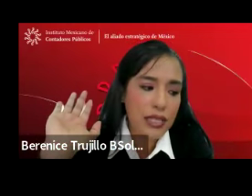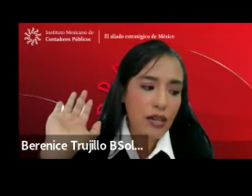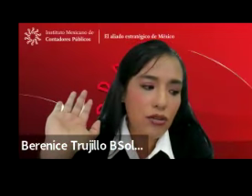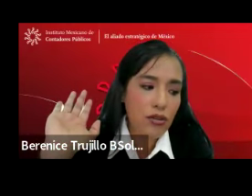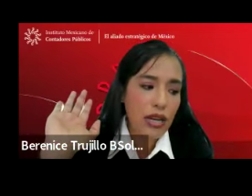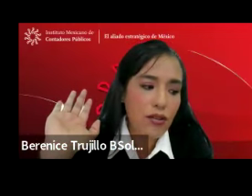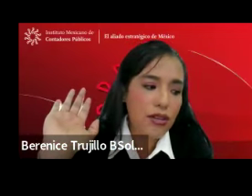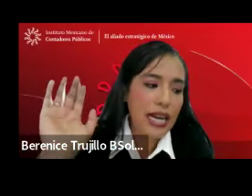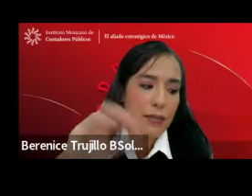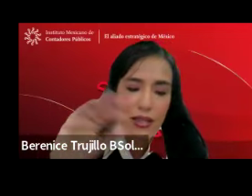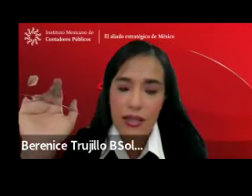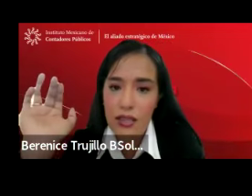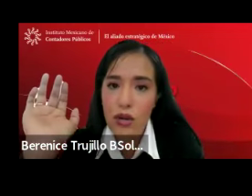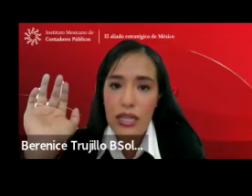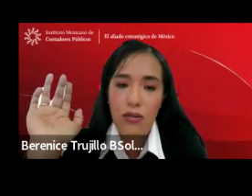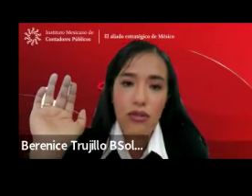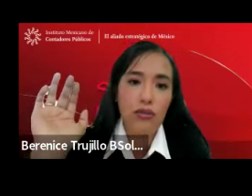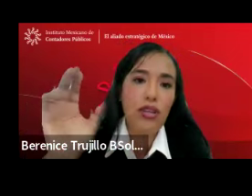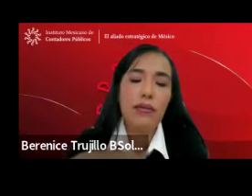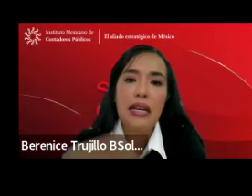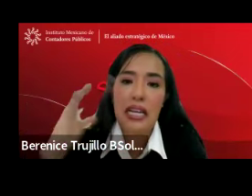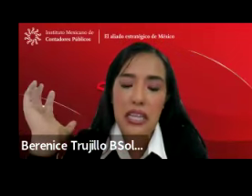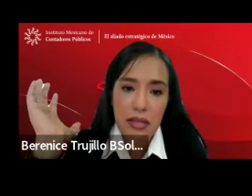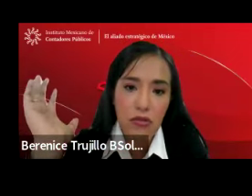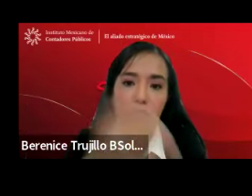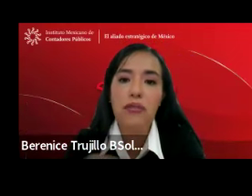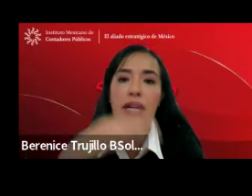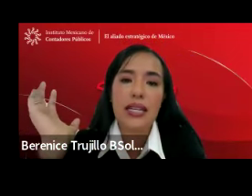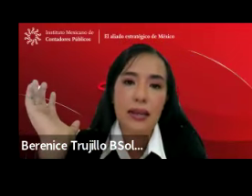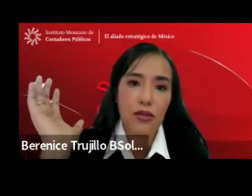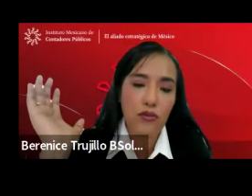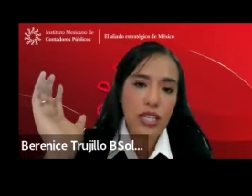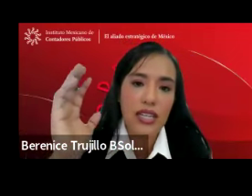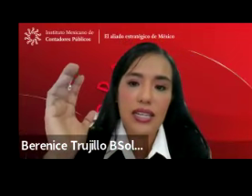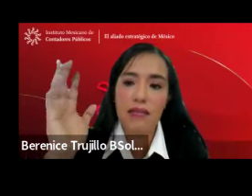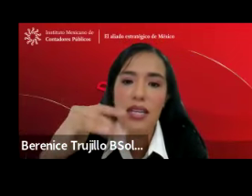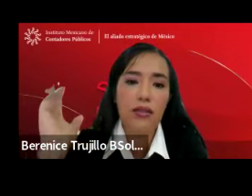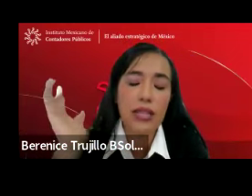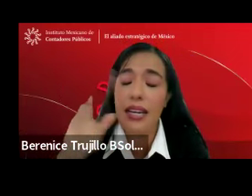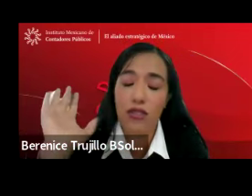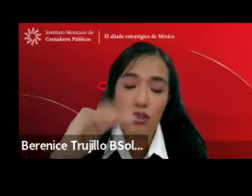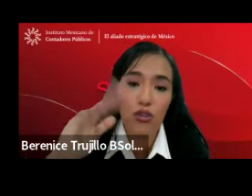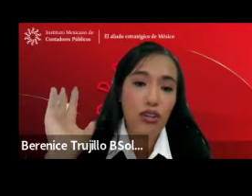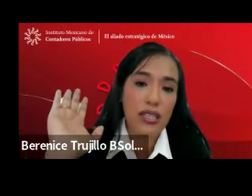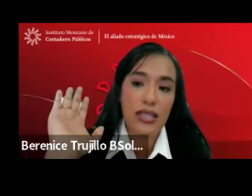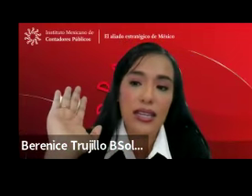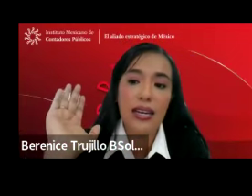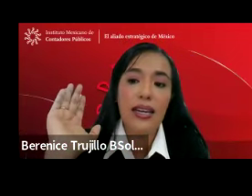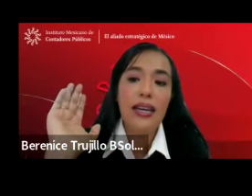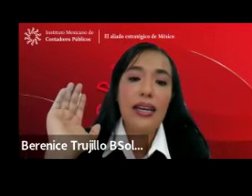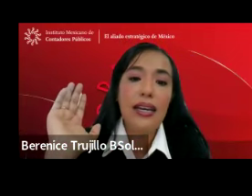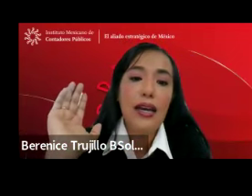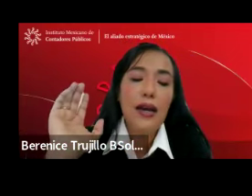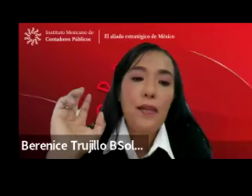a tu beneficiario controlador, ya le pediste su acta constitutiva, ya sabes su nombre, ya sabes su fecha de nacimiento, de constitución,